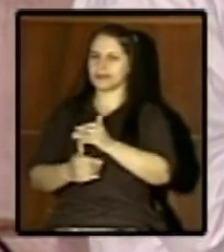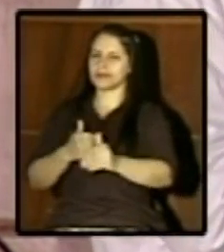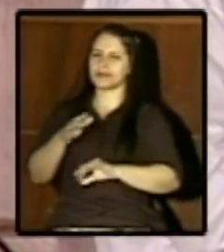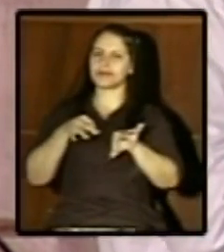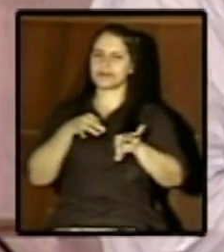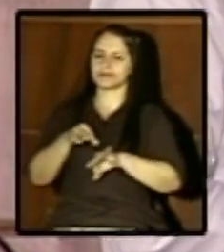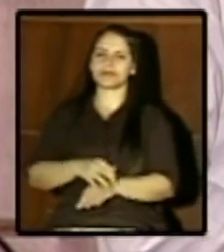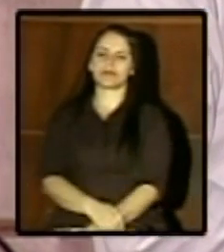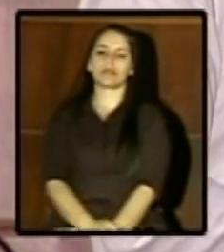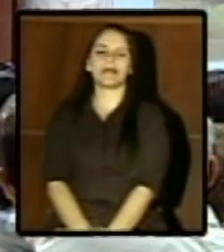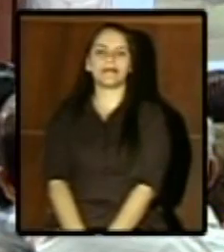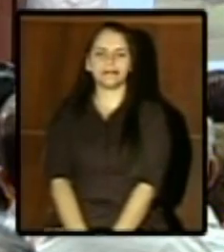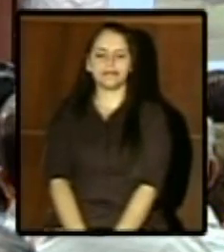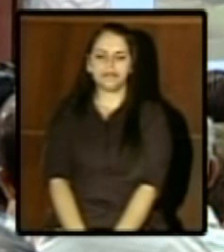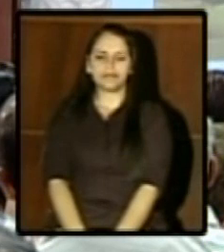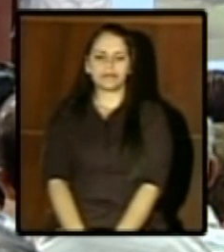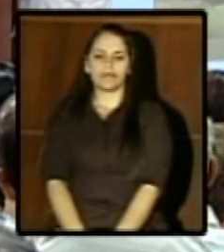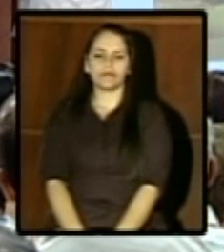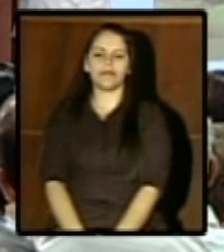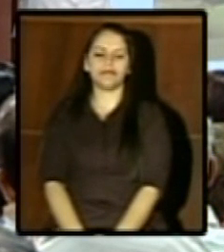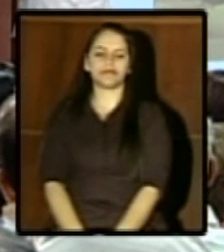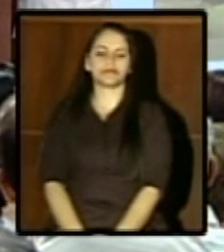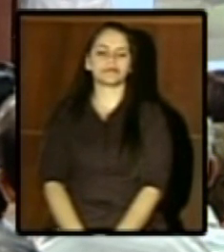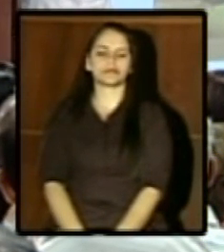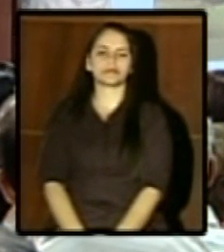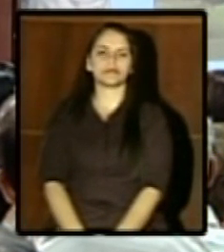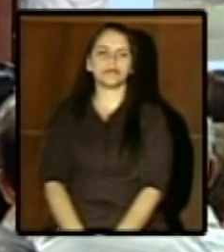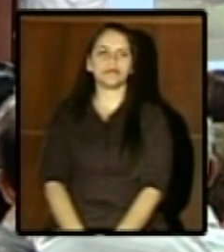yendo la cosa y cómo se va explicando. Ahora,